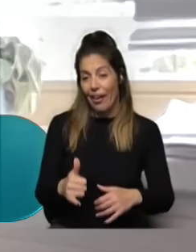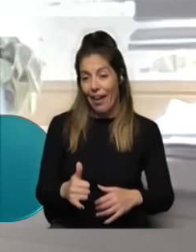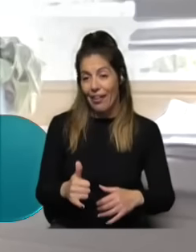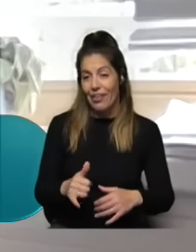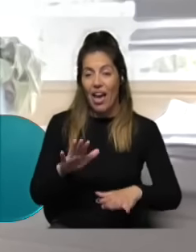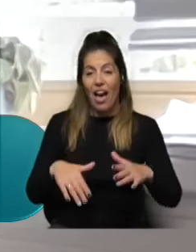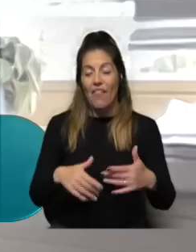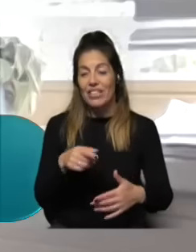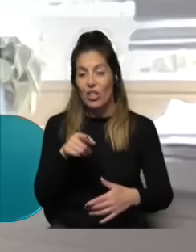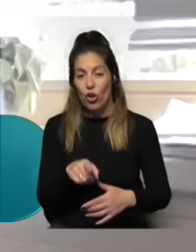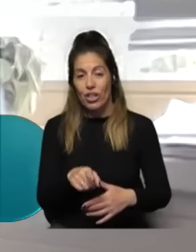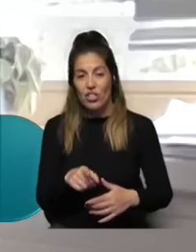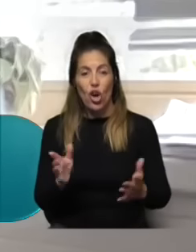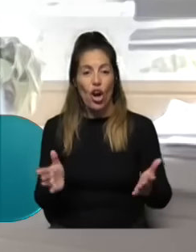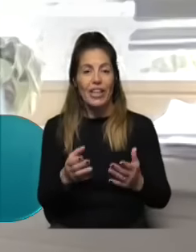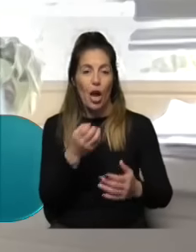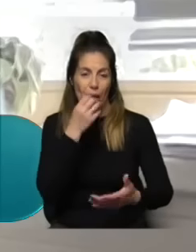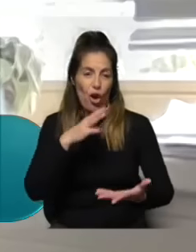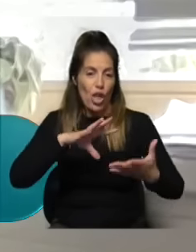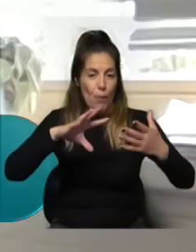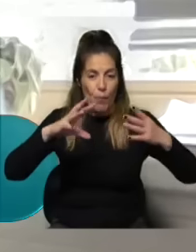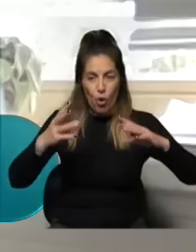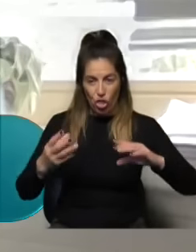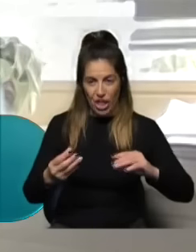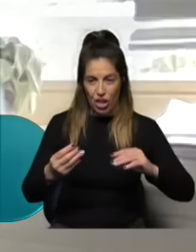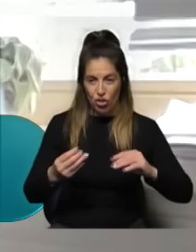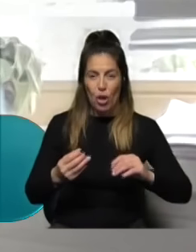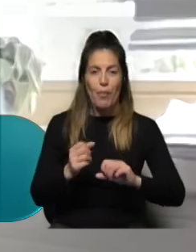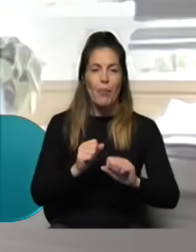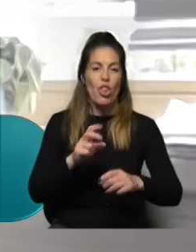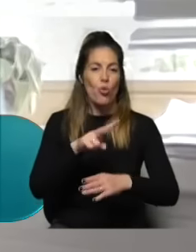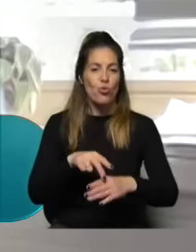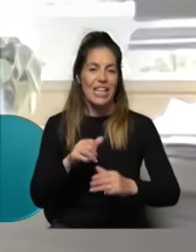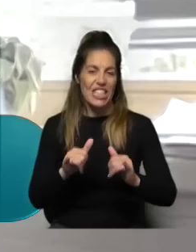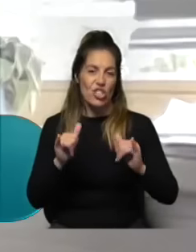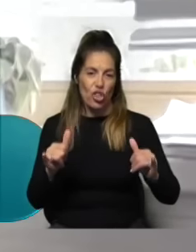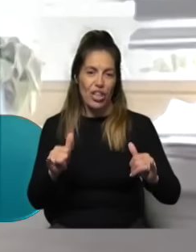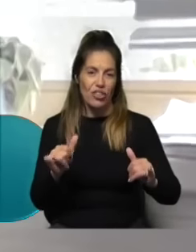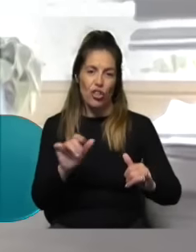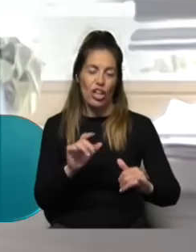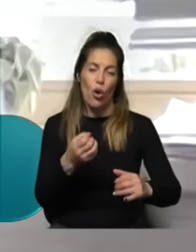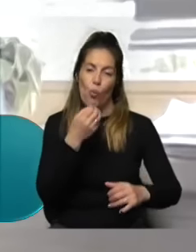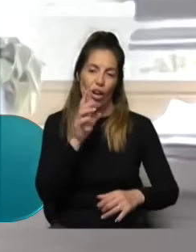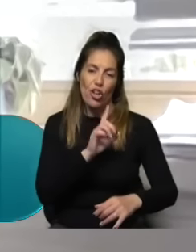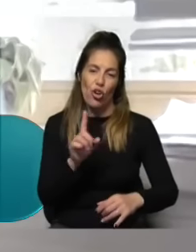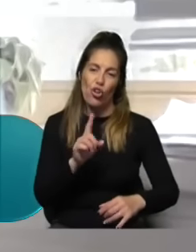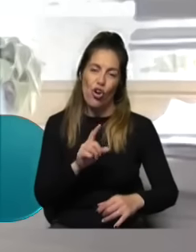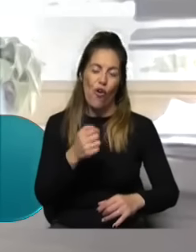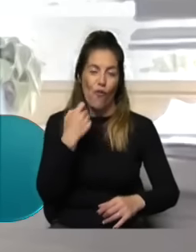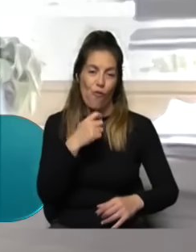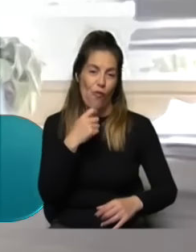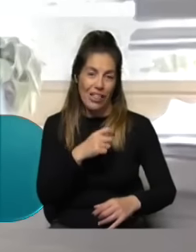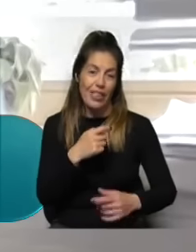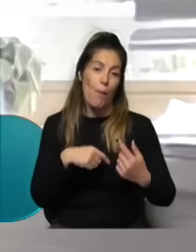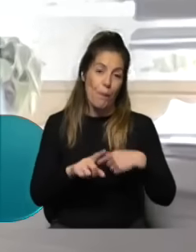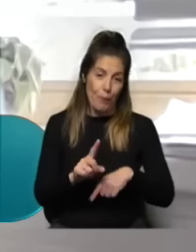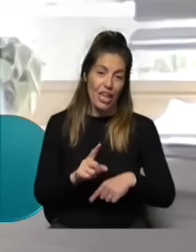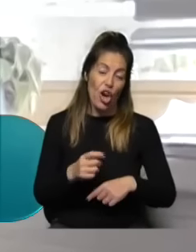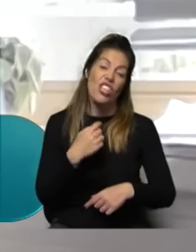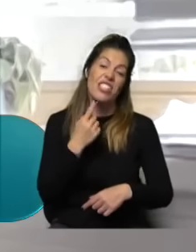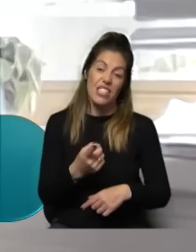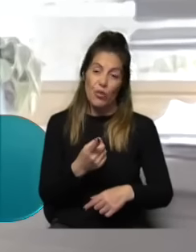veces tenemos que generar mejores modelos para poder usar esos datos que capaz no son muy buenos o son insuficientes, pero que nos